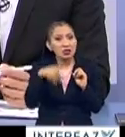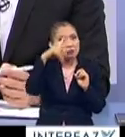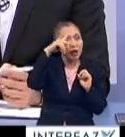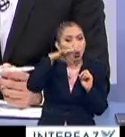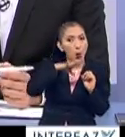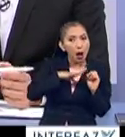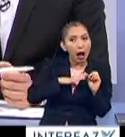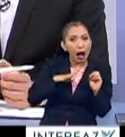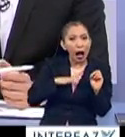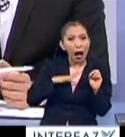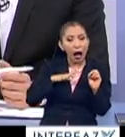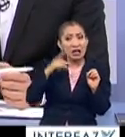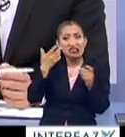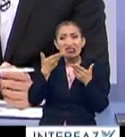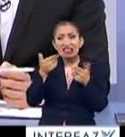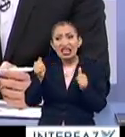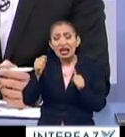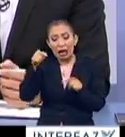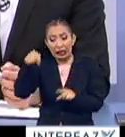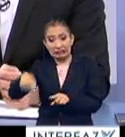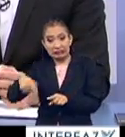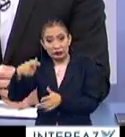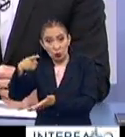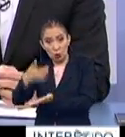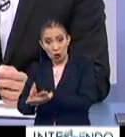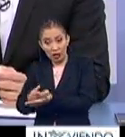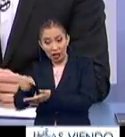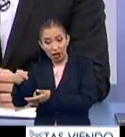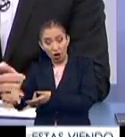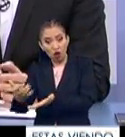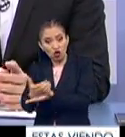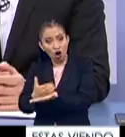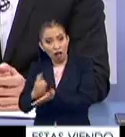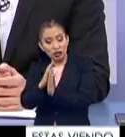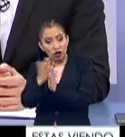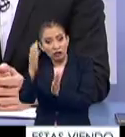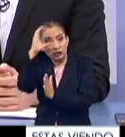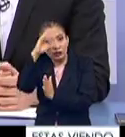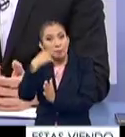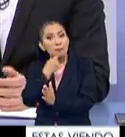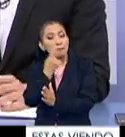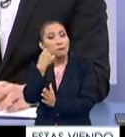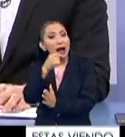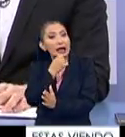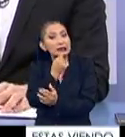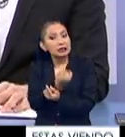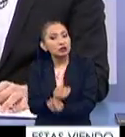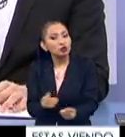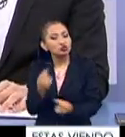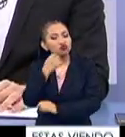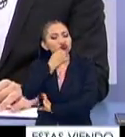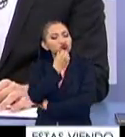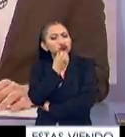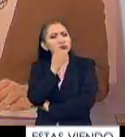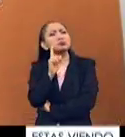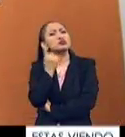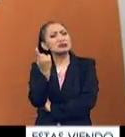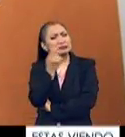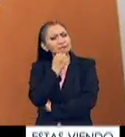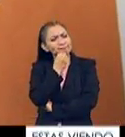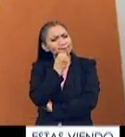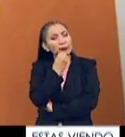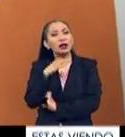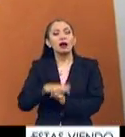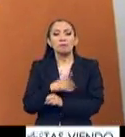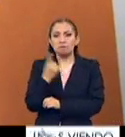haya ninguna más que esta colección de ciencia para niños. Ahora, ¿por qué?